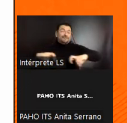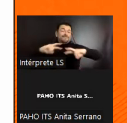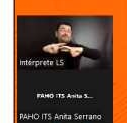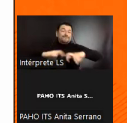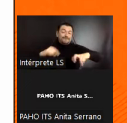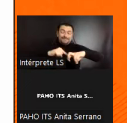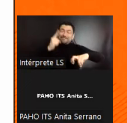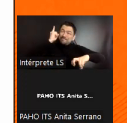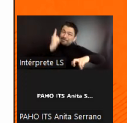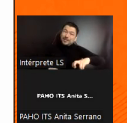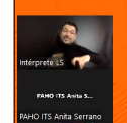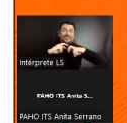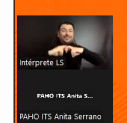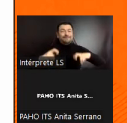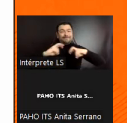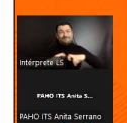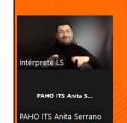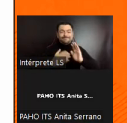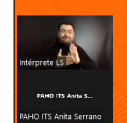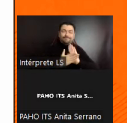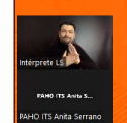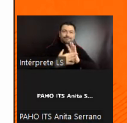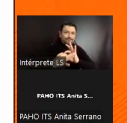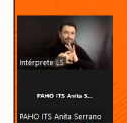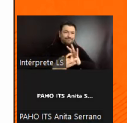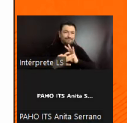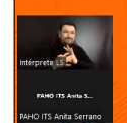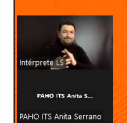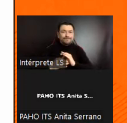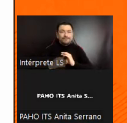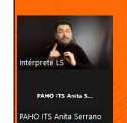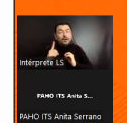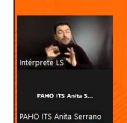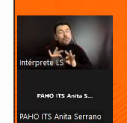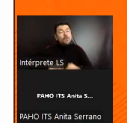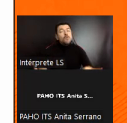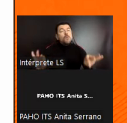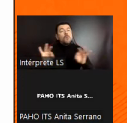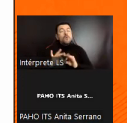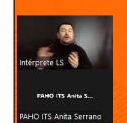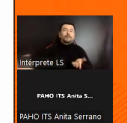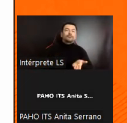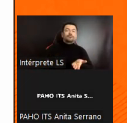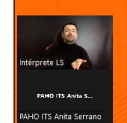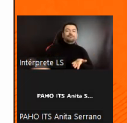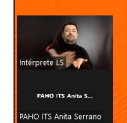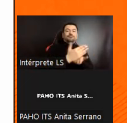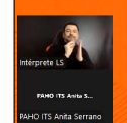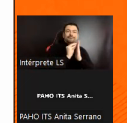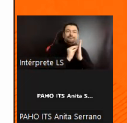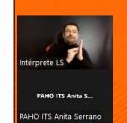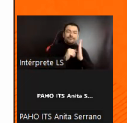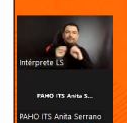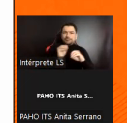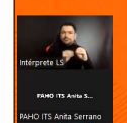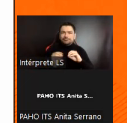evidencia, pero lo más importante es cómo usar todo esto para transferir conocimiento a la creación de políticas y estrategias